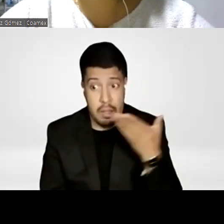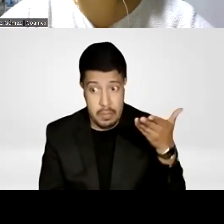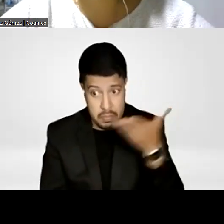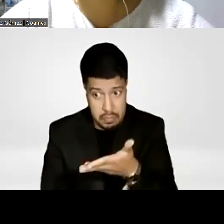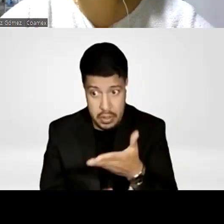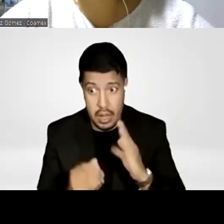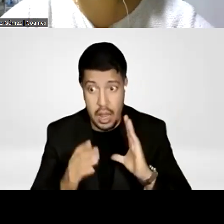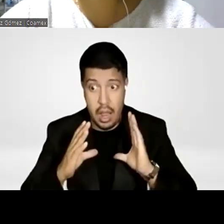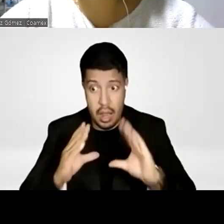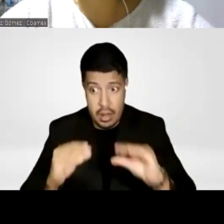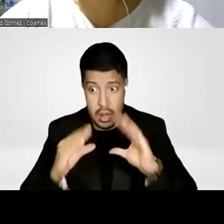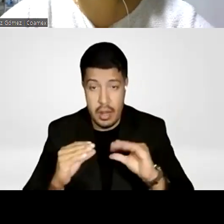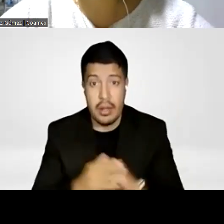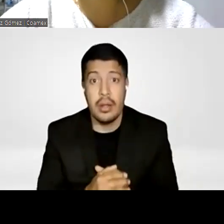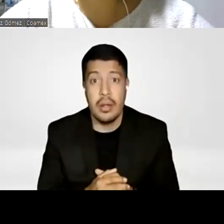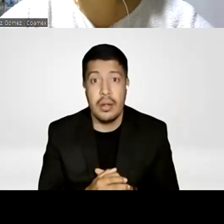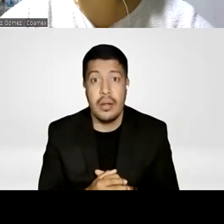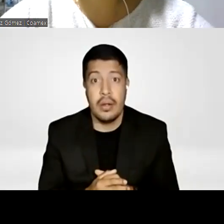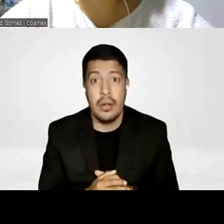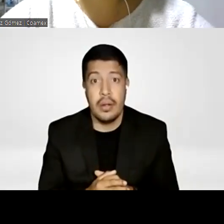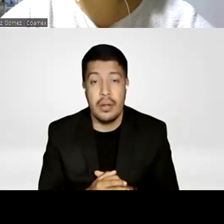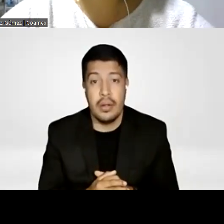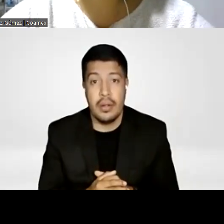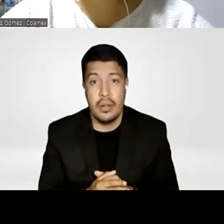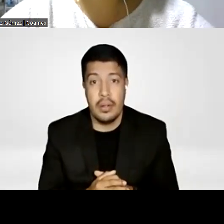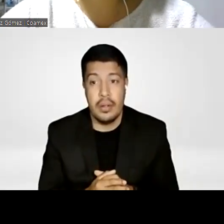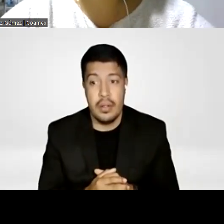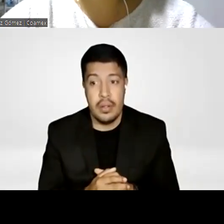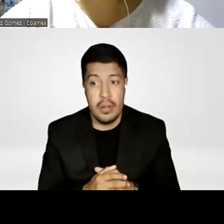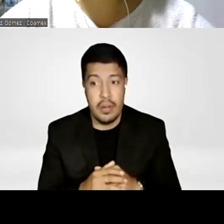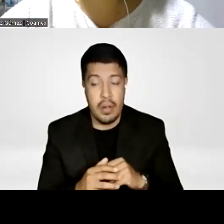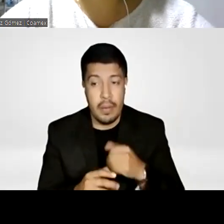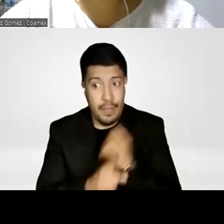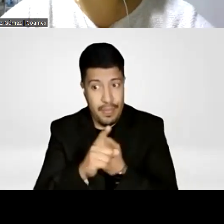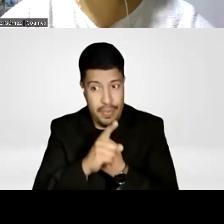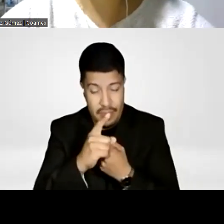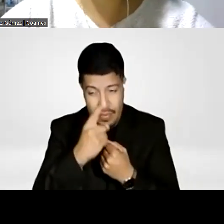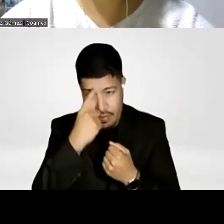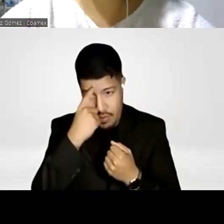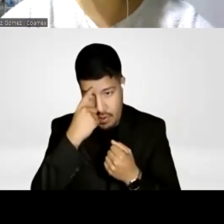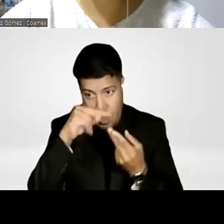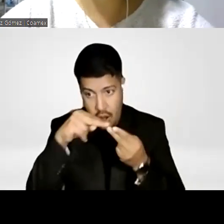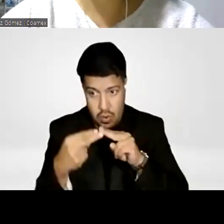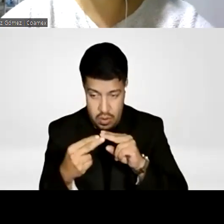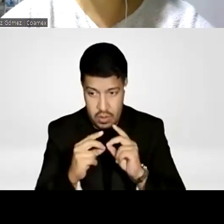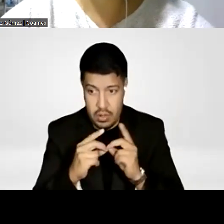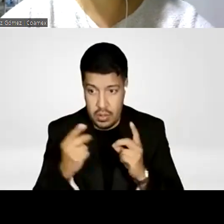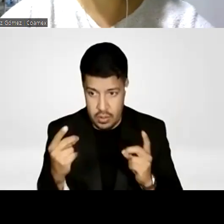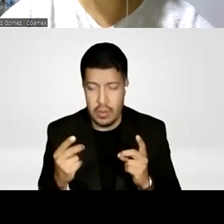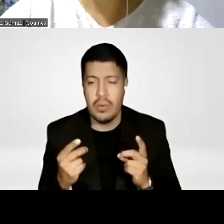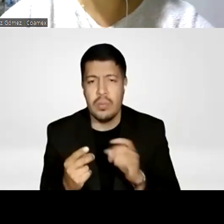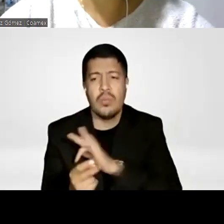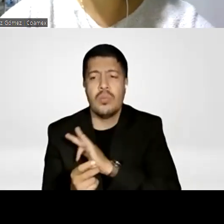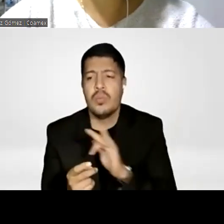tema de trastornos del neurodesarrollo, se pueden comunicar a los teléfonos y a los correos